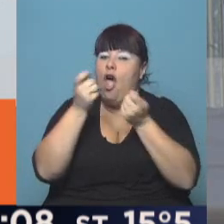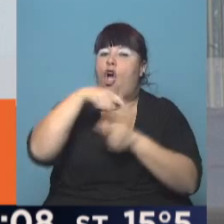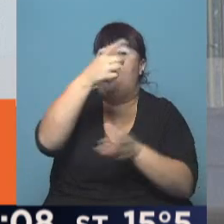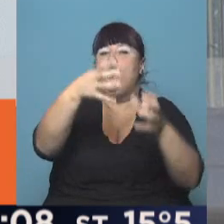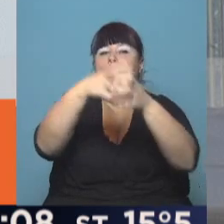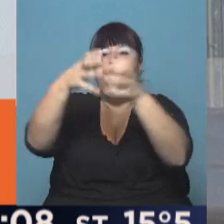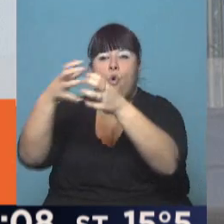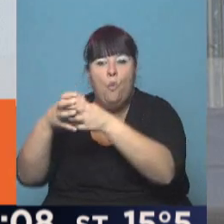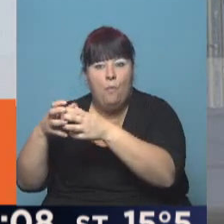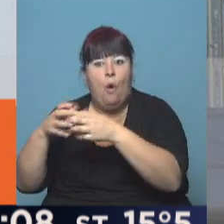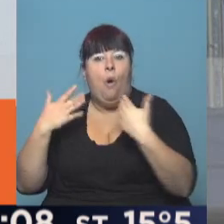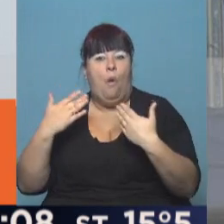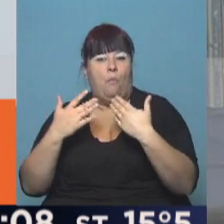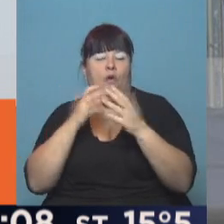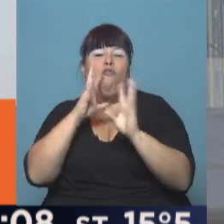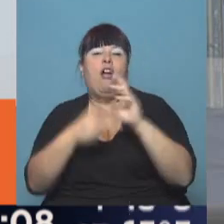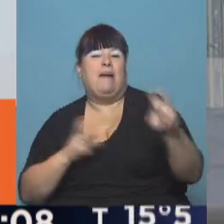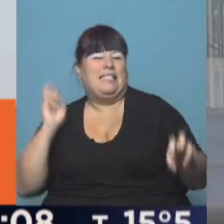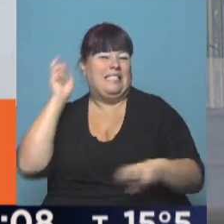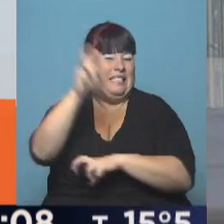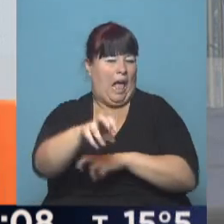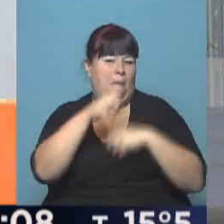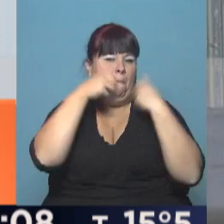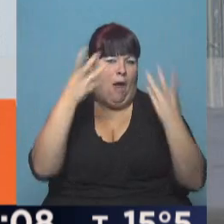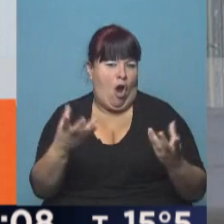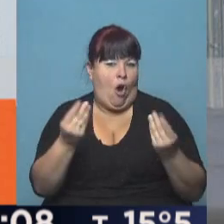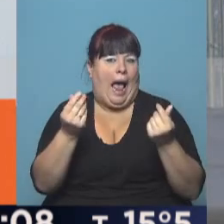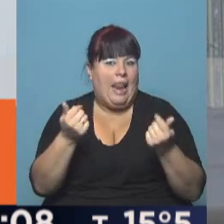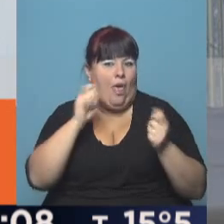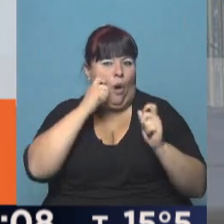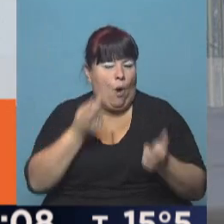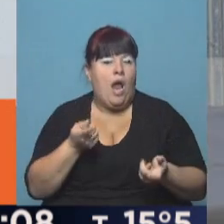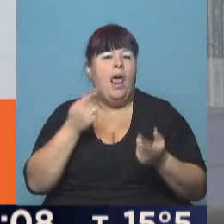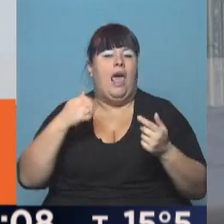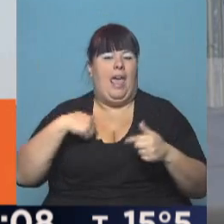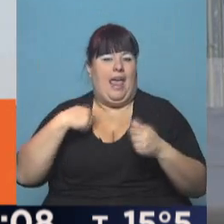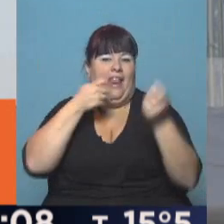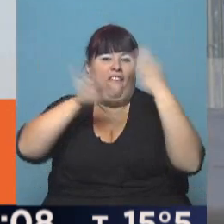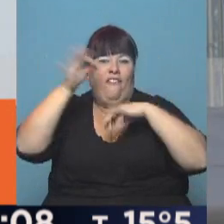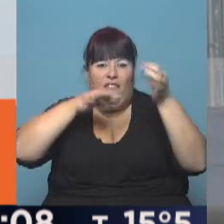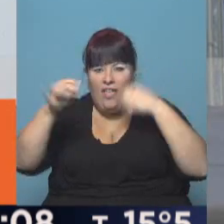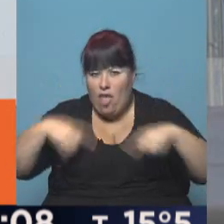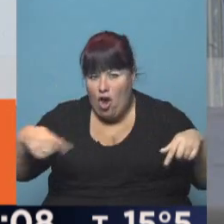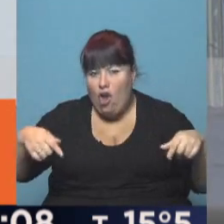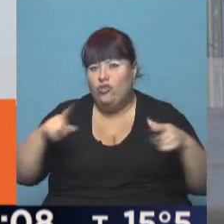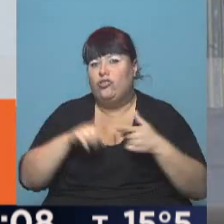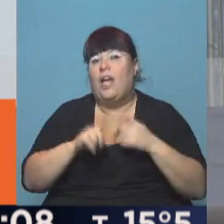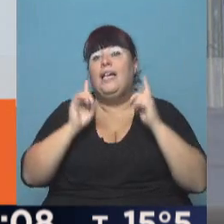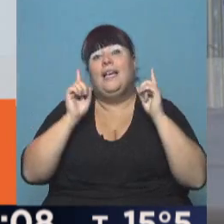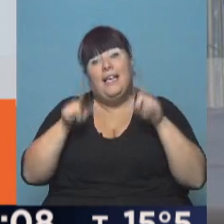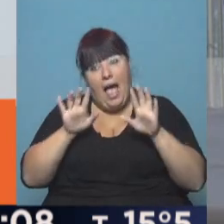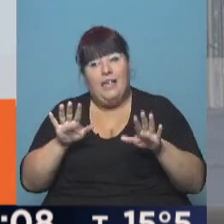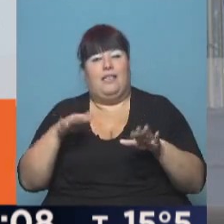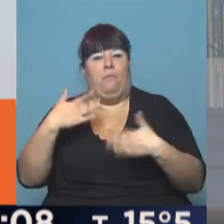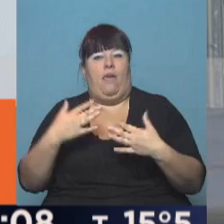nos permitan dar un salto cuantitativo y cualitativo en nuestras exportaciones, y así